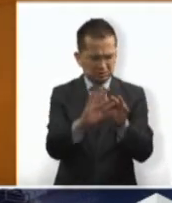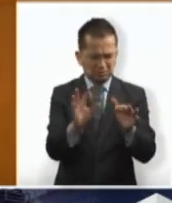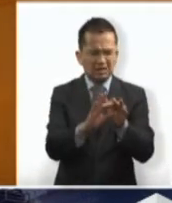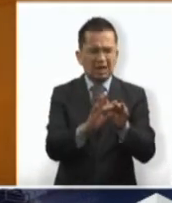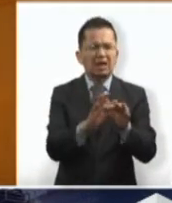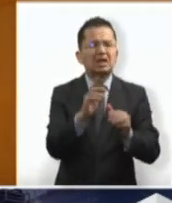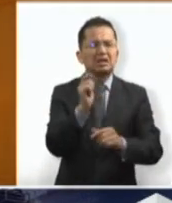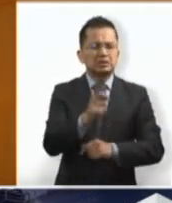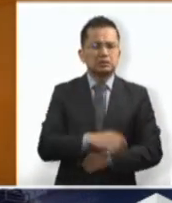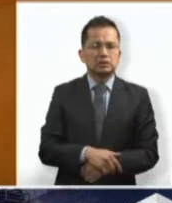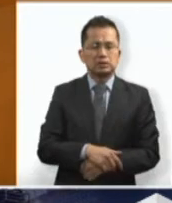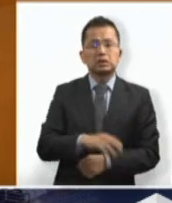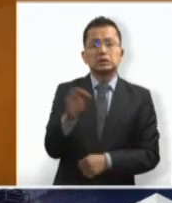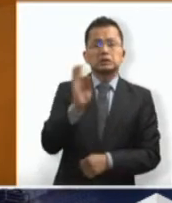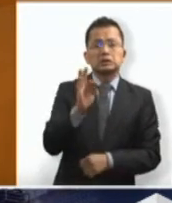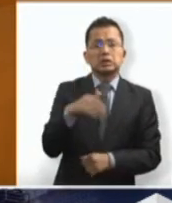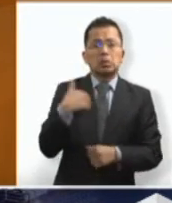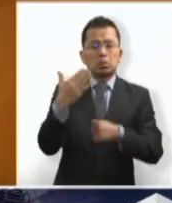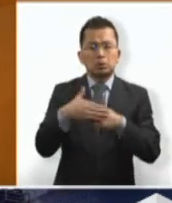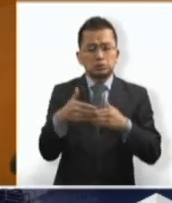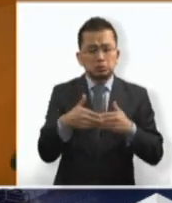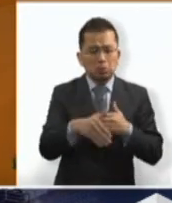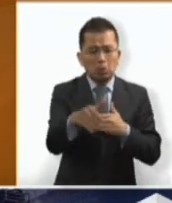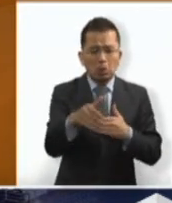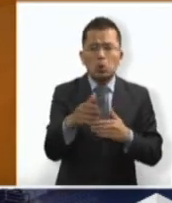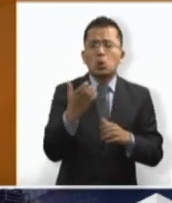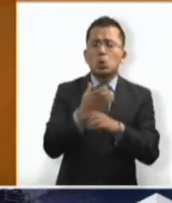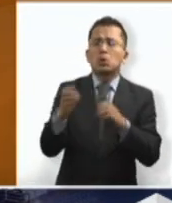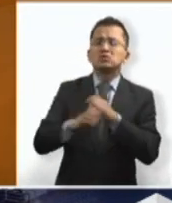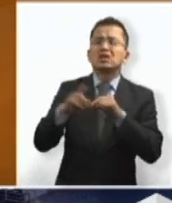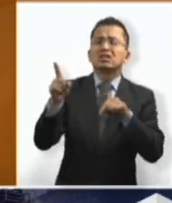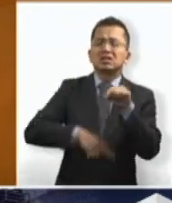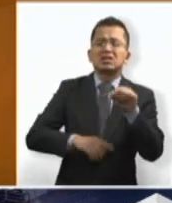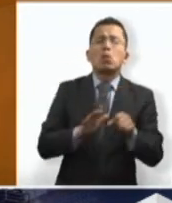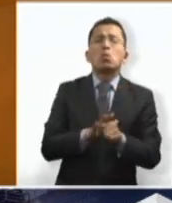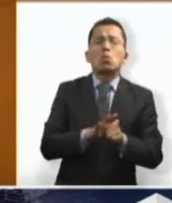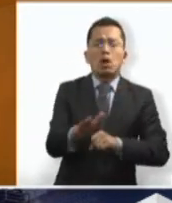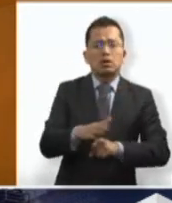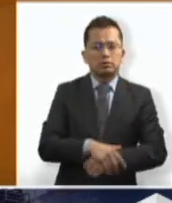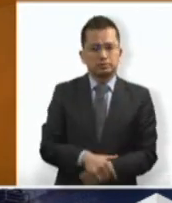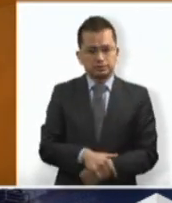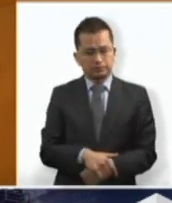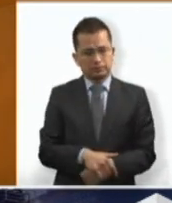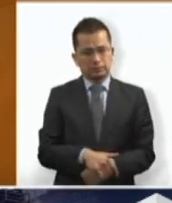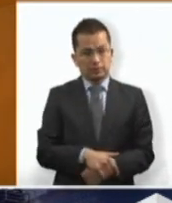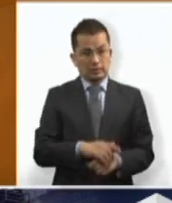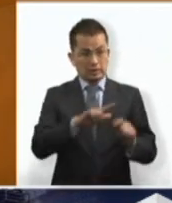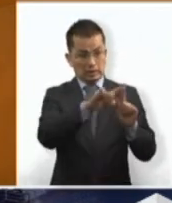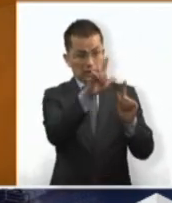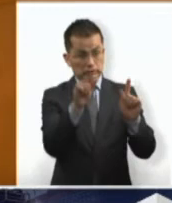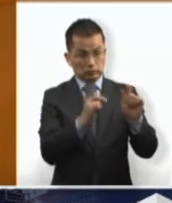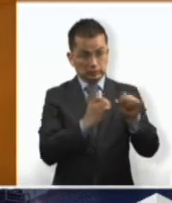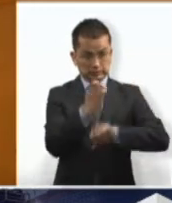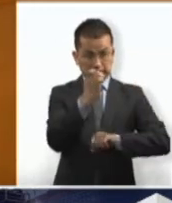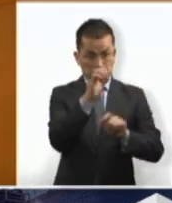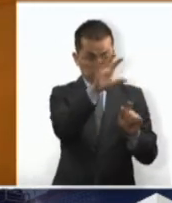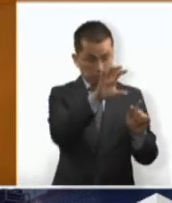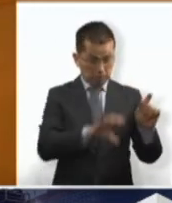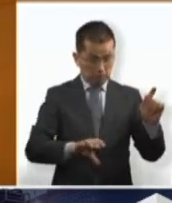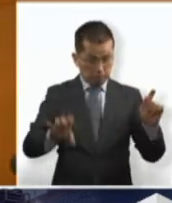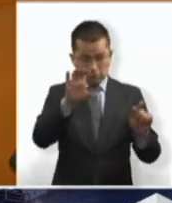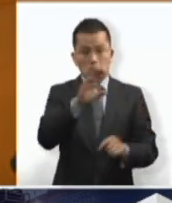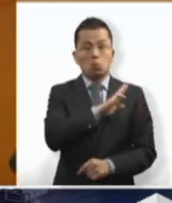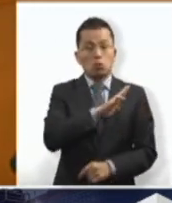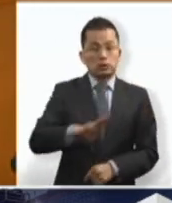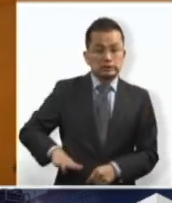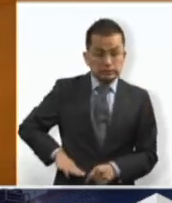estar quitando en unos cuantos meses. Los estados y municipios ya no